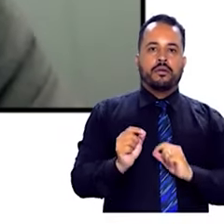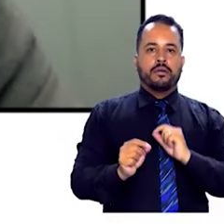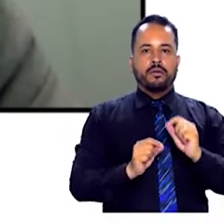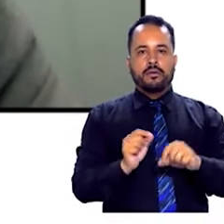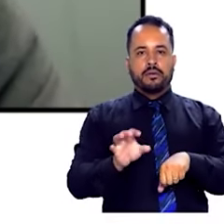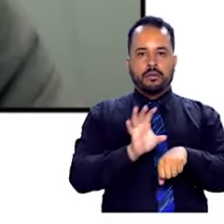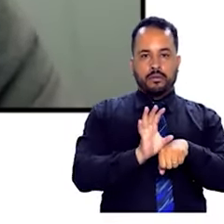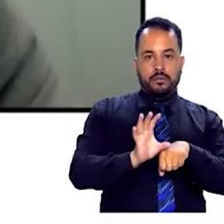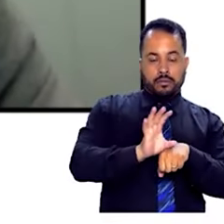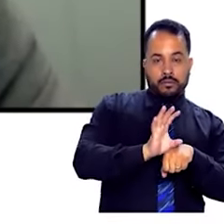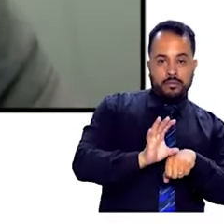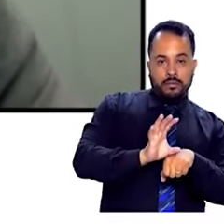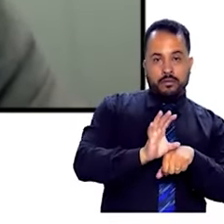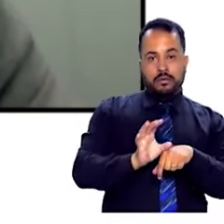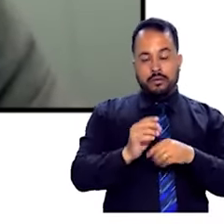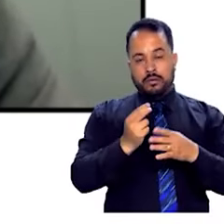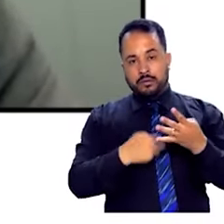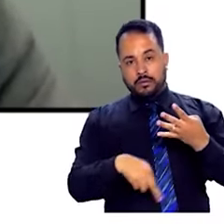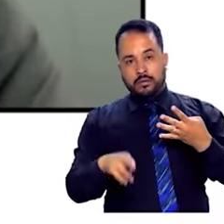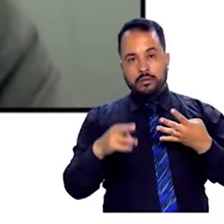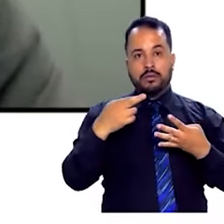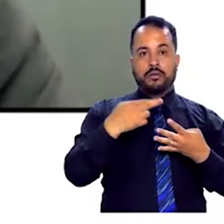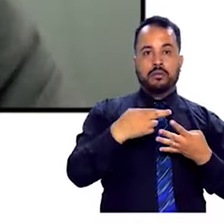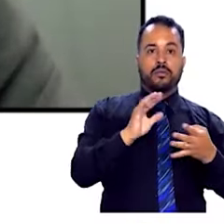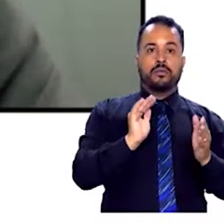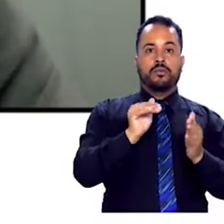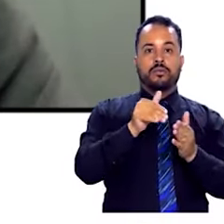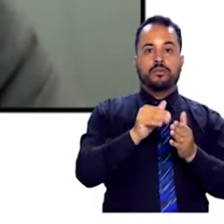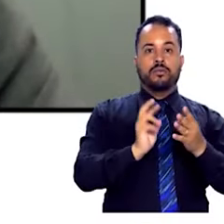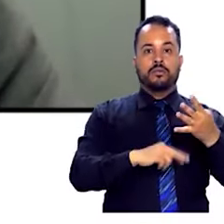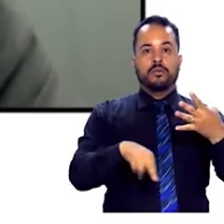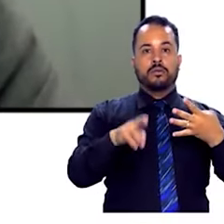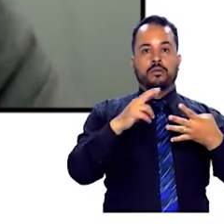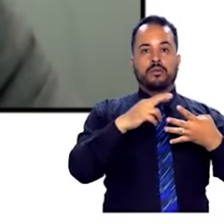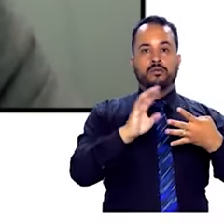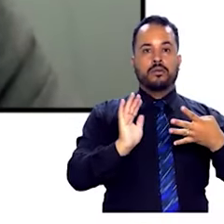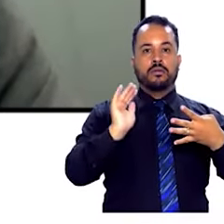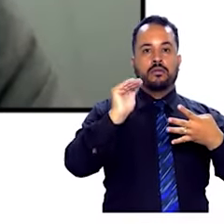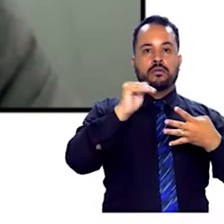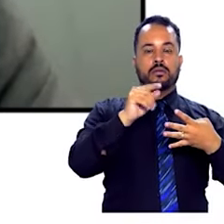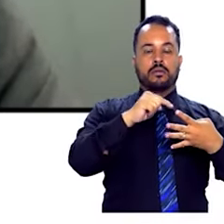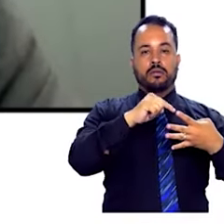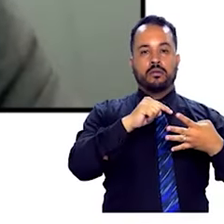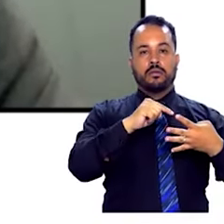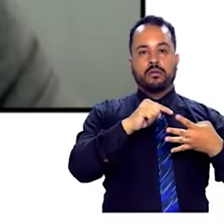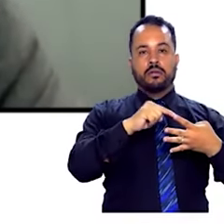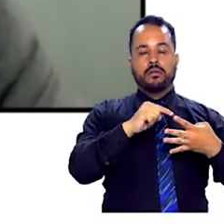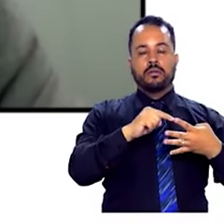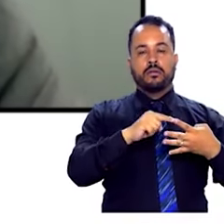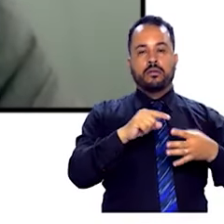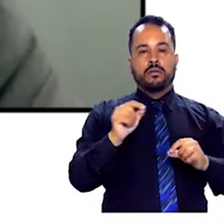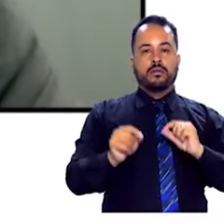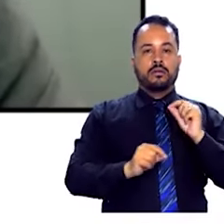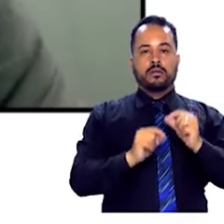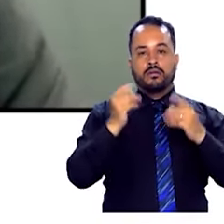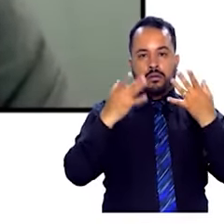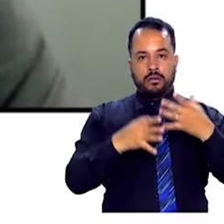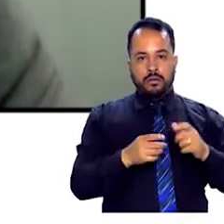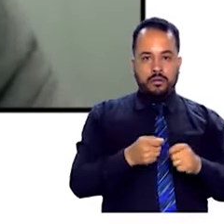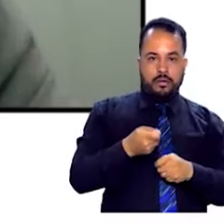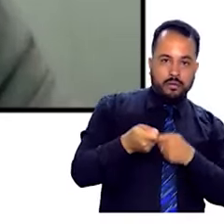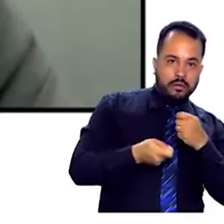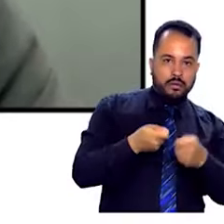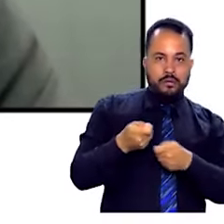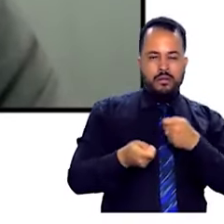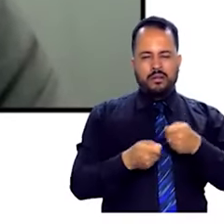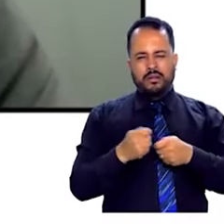derecho Federal Y también se ha atribuido la fun de controlar graves graves errores